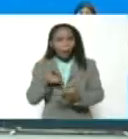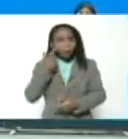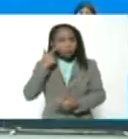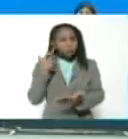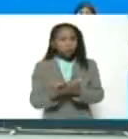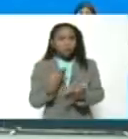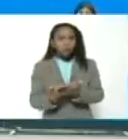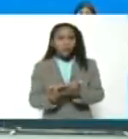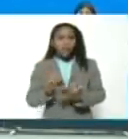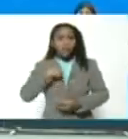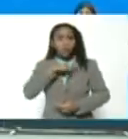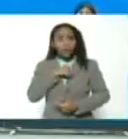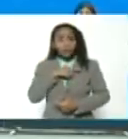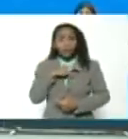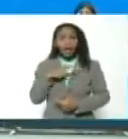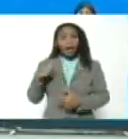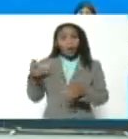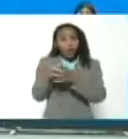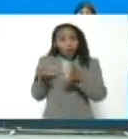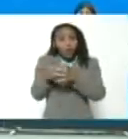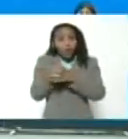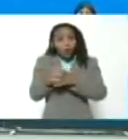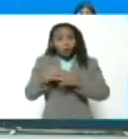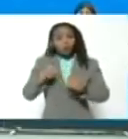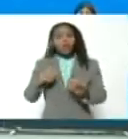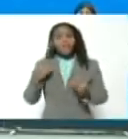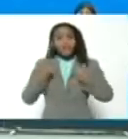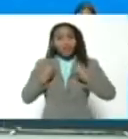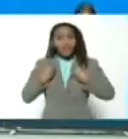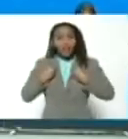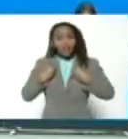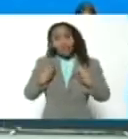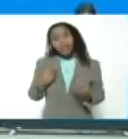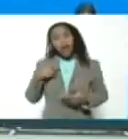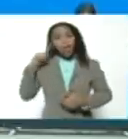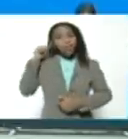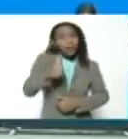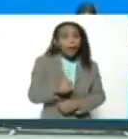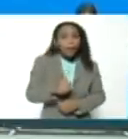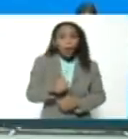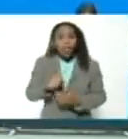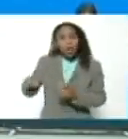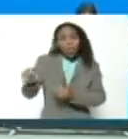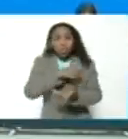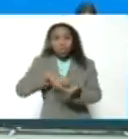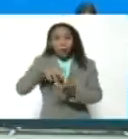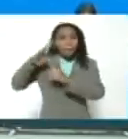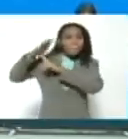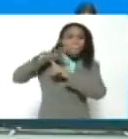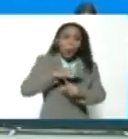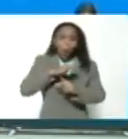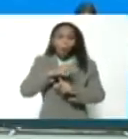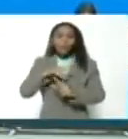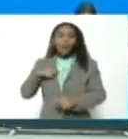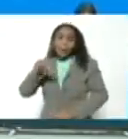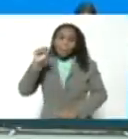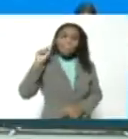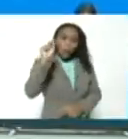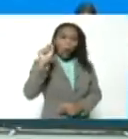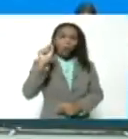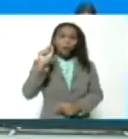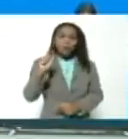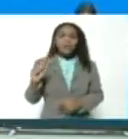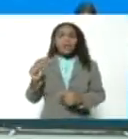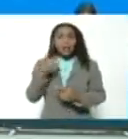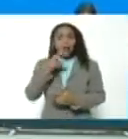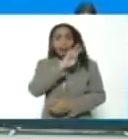nuestra generación somos sobrevivientes de los tiempos de masacre, de represión, del puntofijismo y de